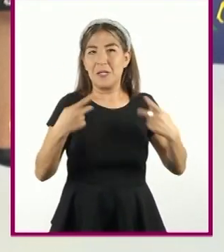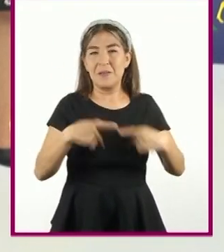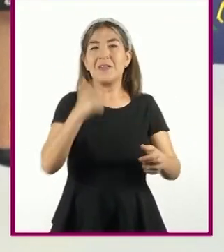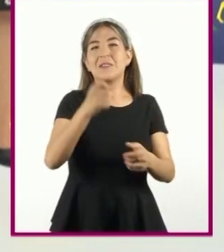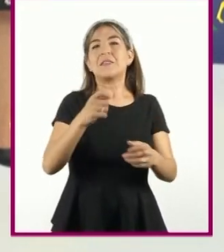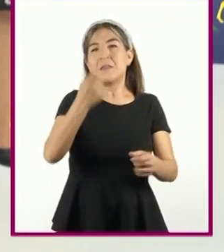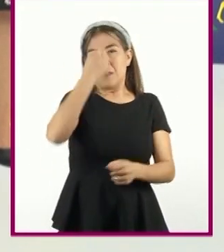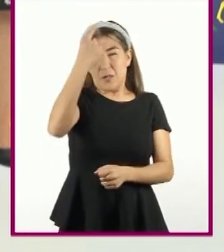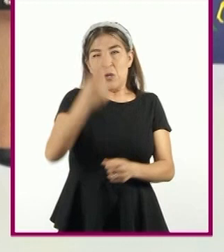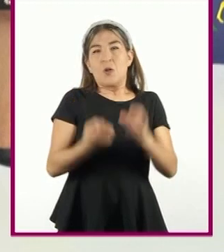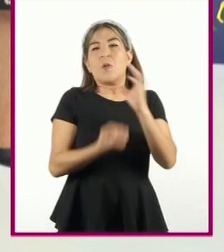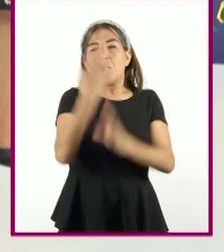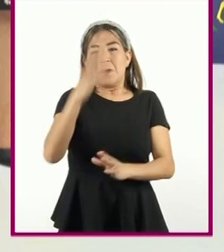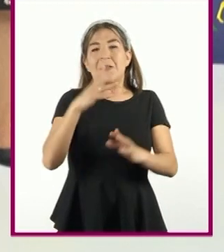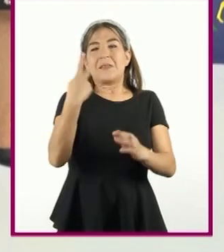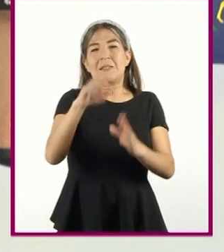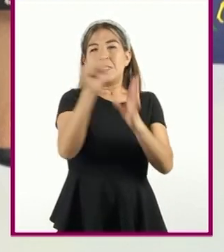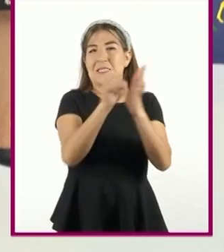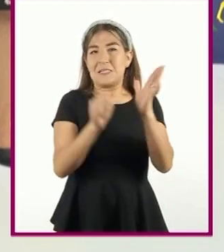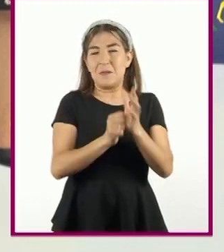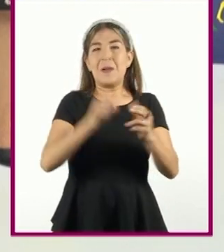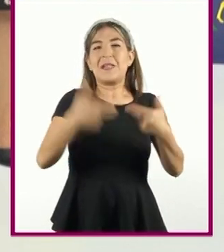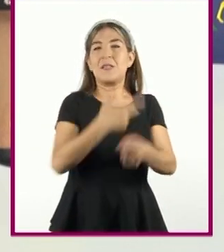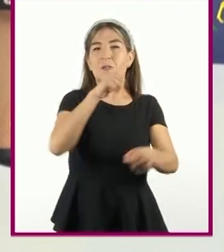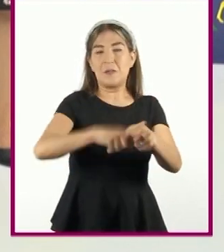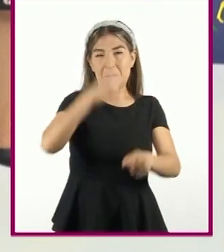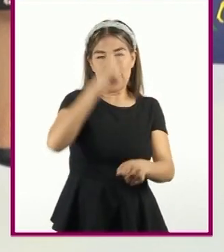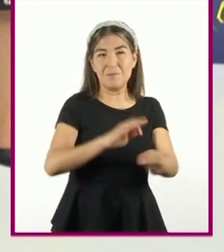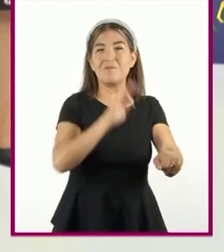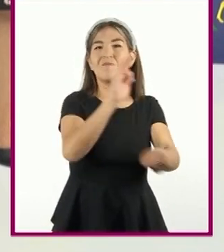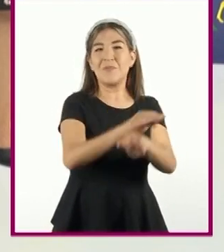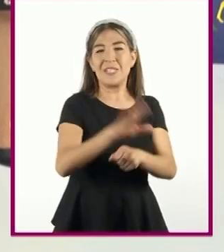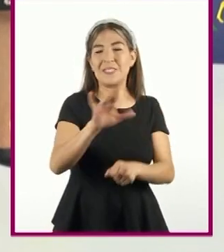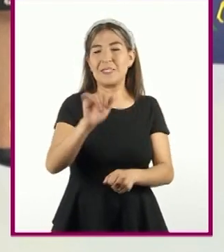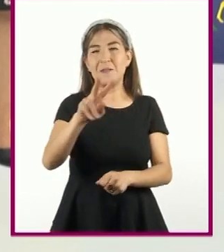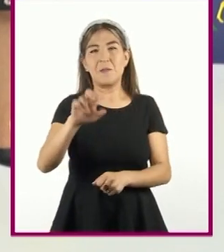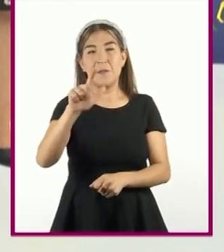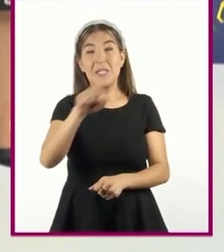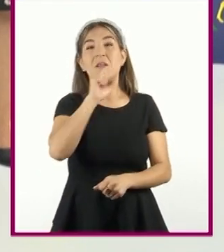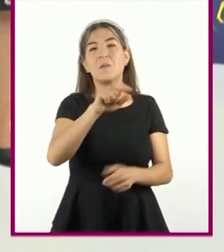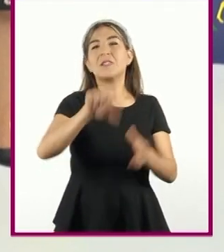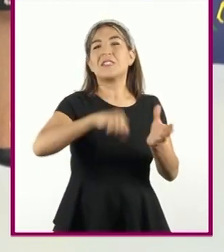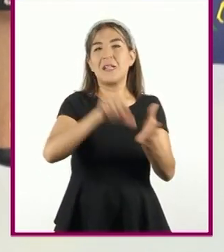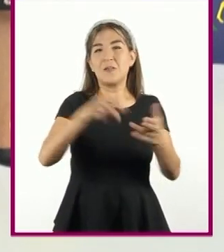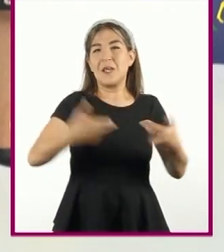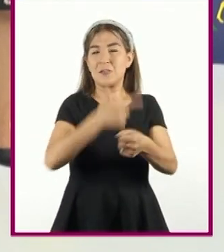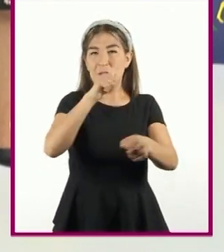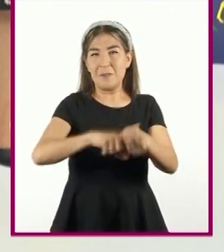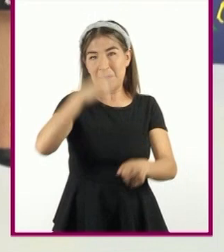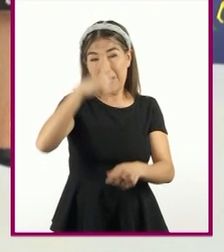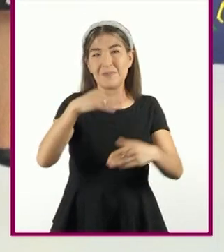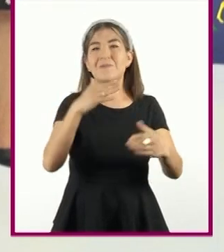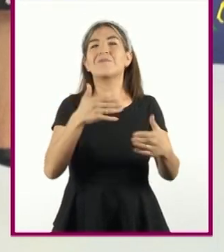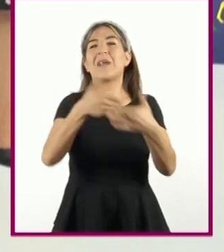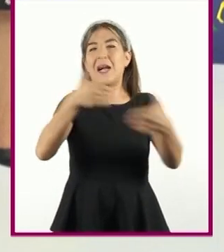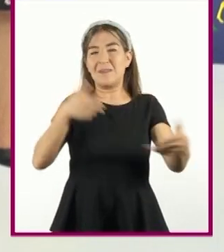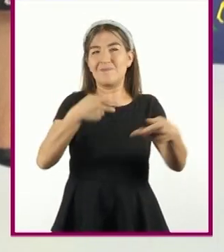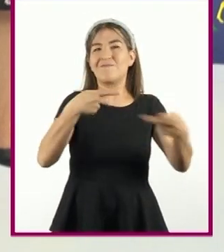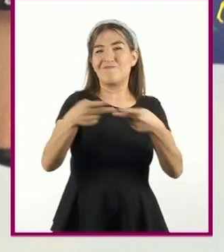la creación del Sistema Nacional de Protección Civil y el Centro Nacional de Prevención de Desastres,